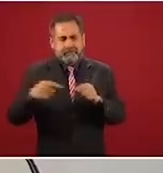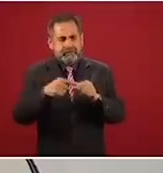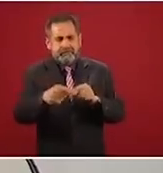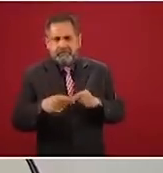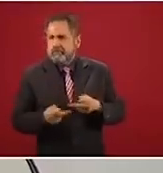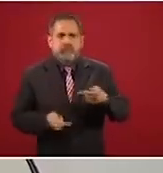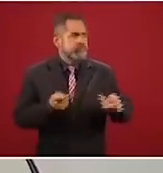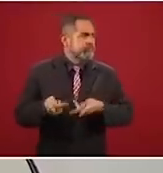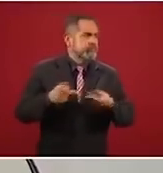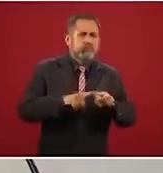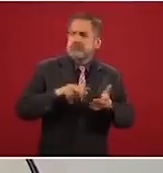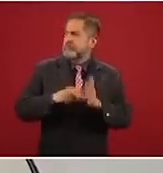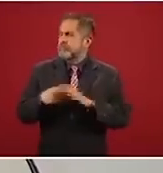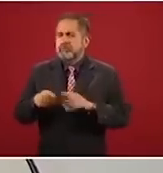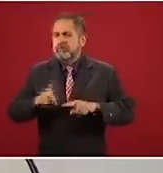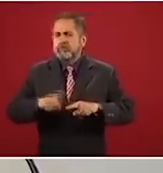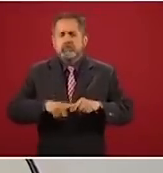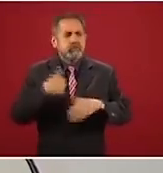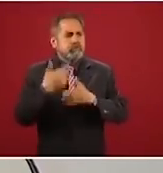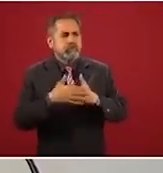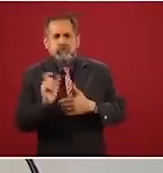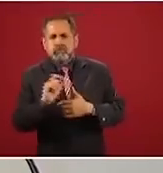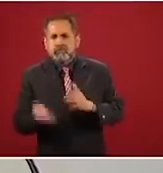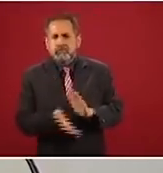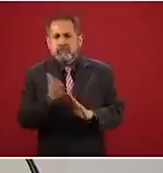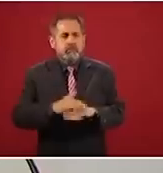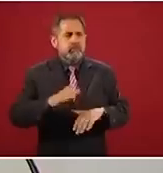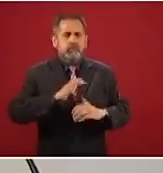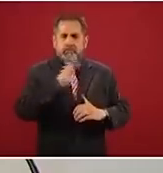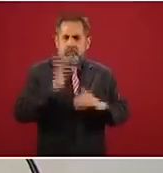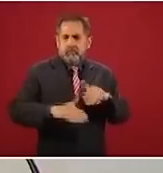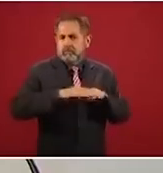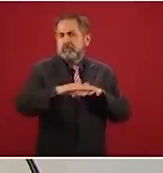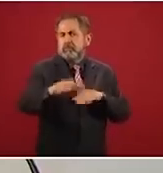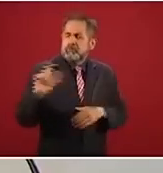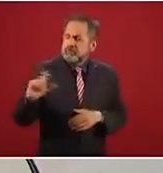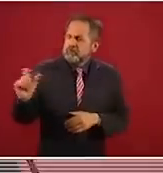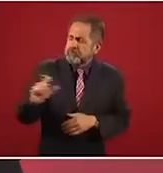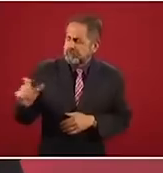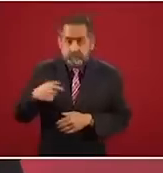Pregunto a los ingenieros que si cuando terminábamos,